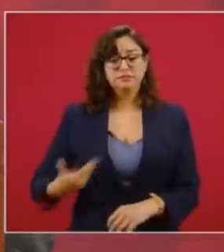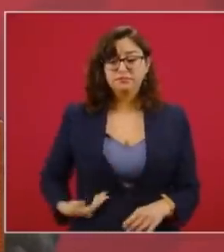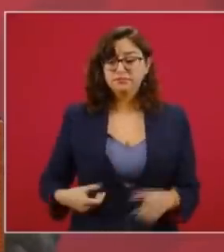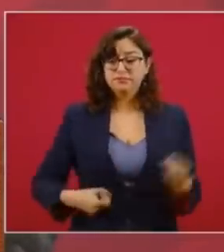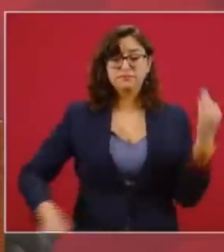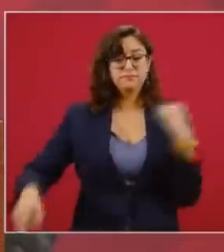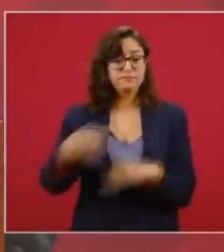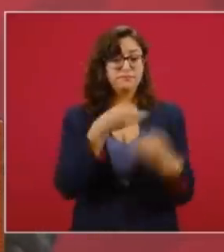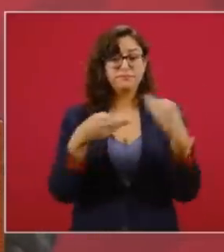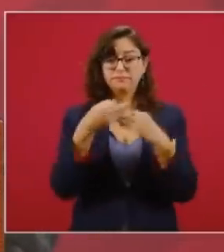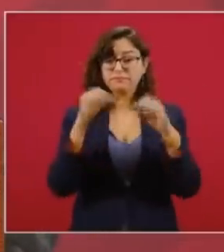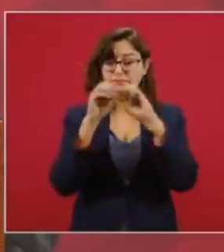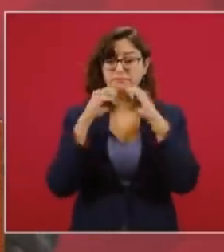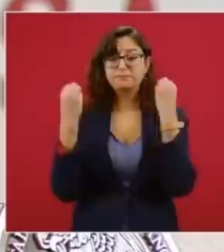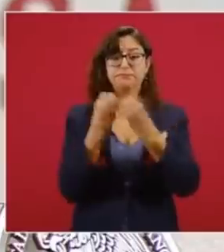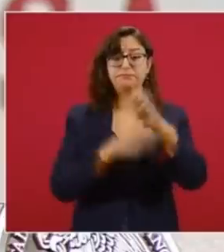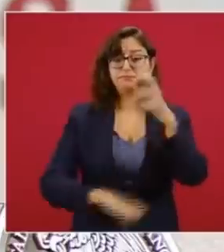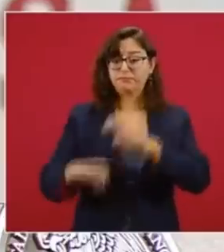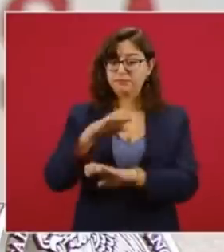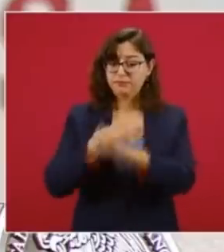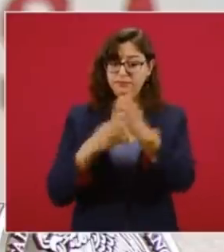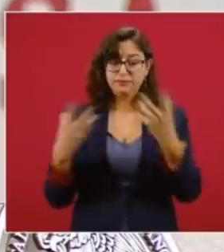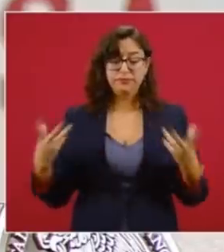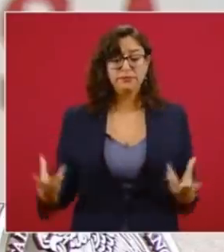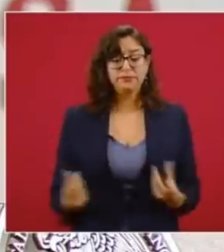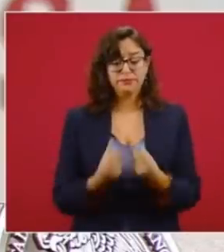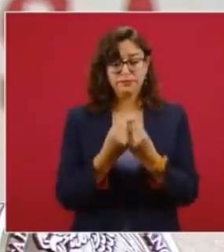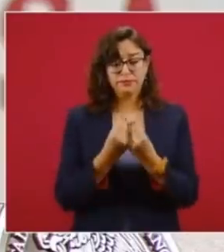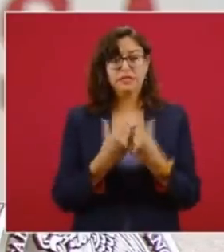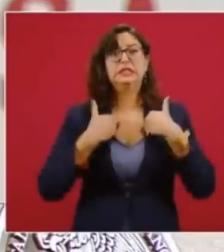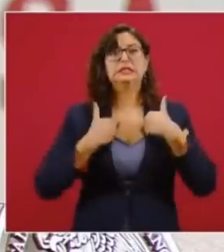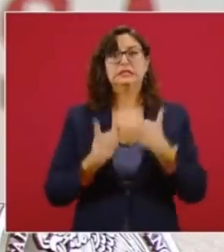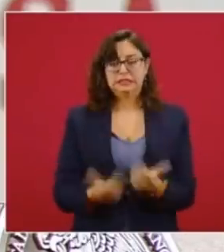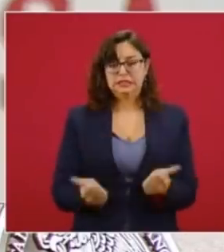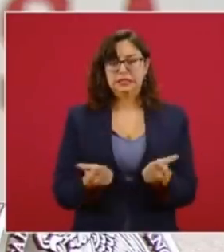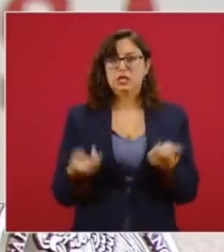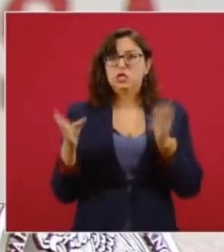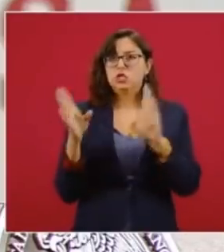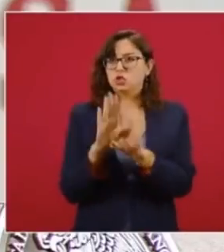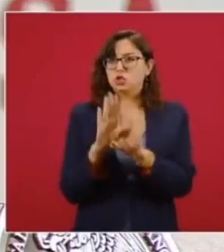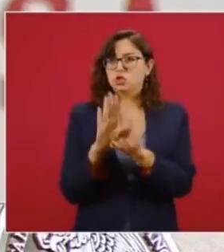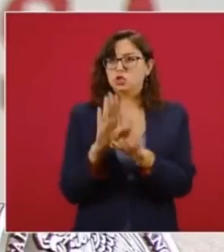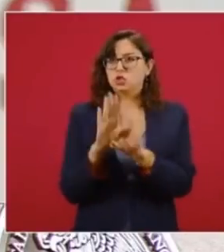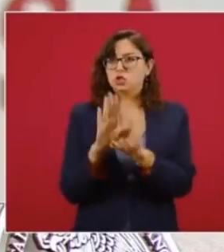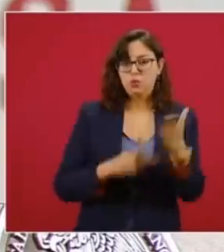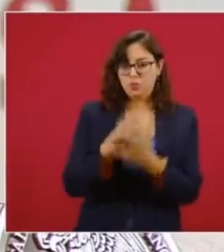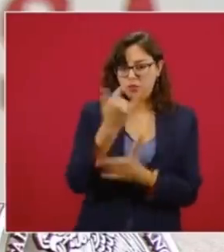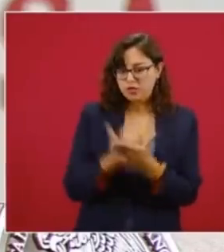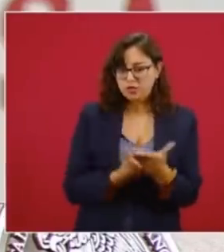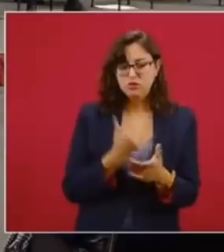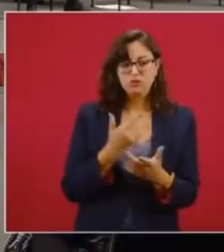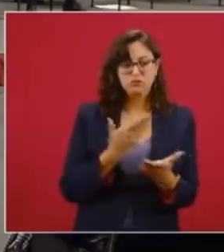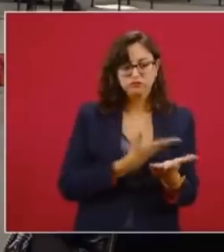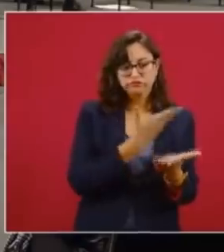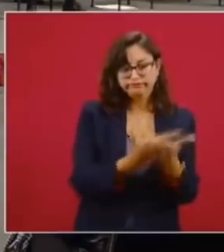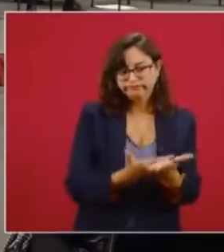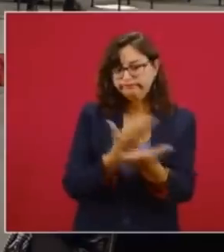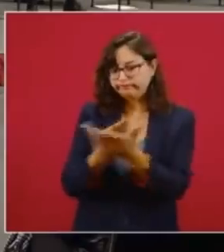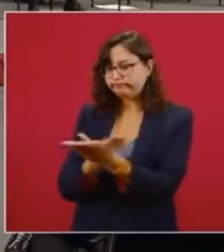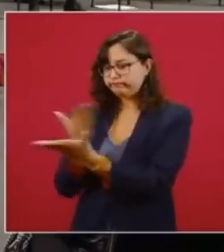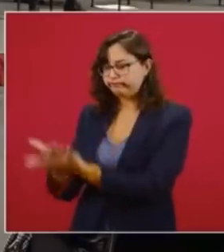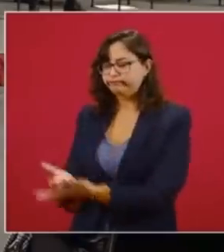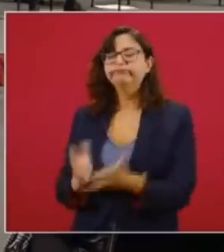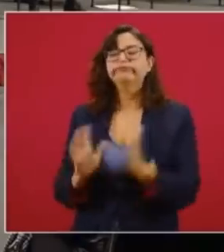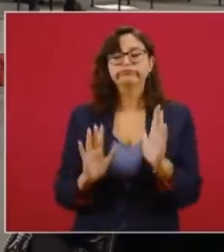las organizaciones empresariales, tratando de entender dónde están esas posibilidades y esos potenciales. Muchas gracias.